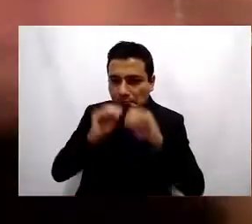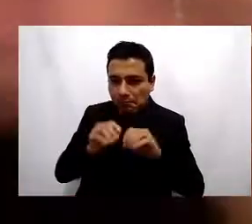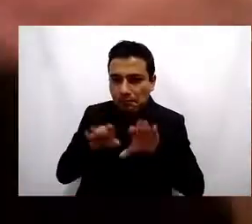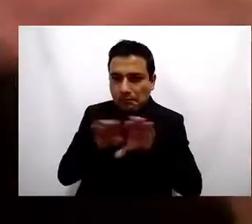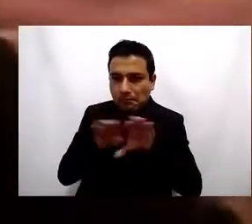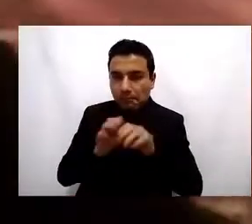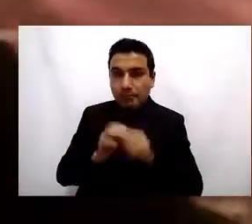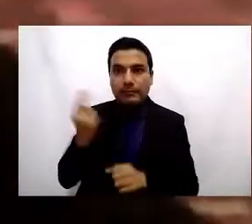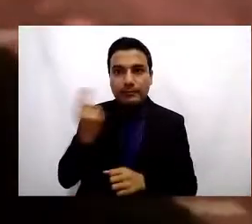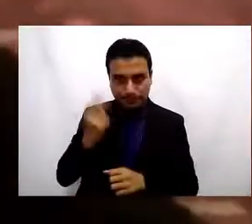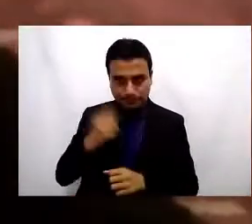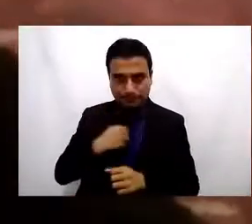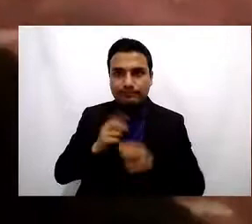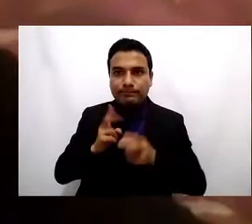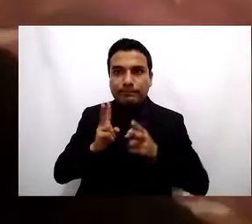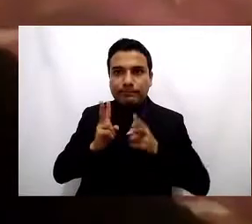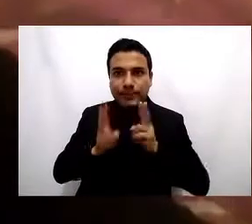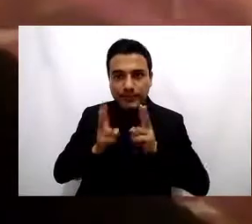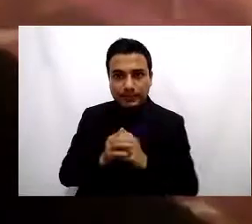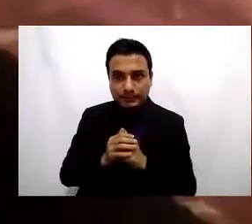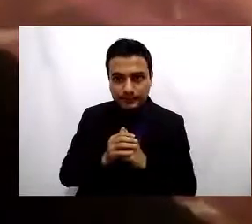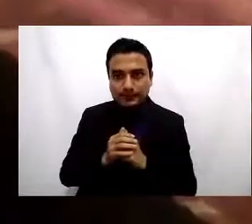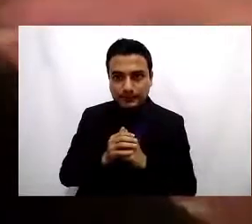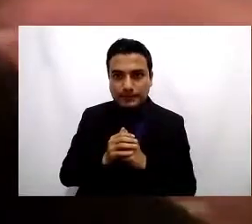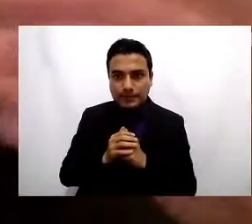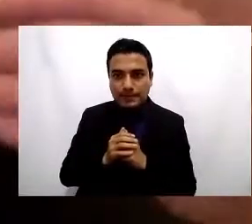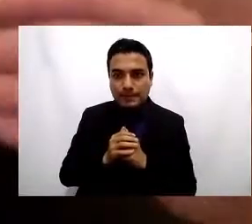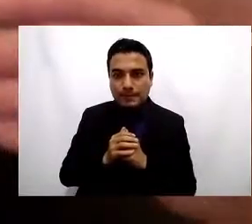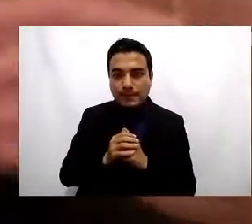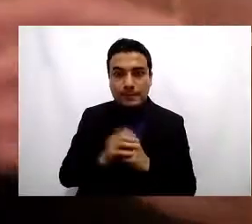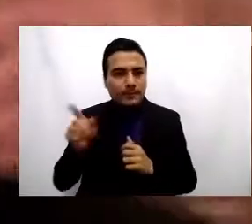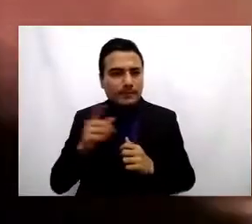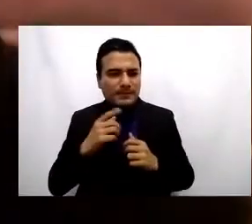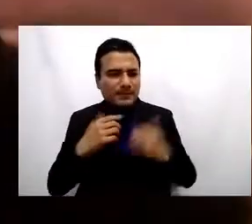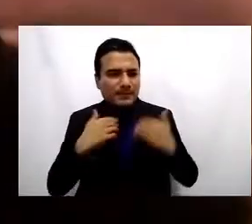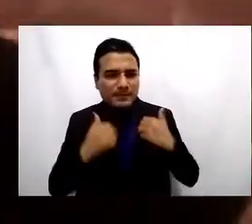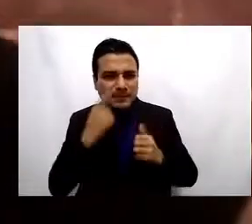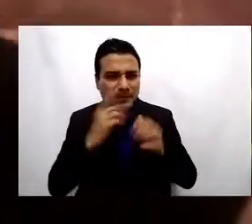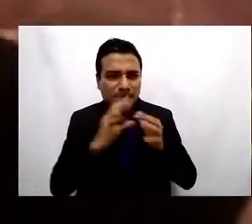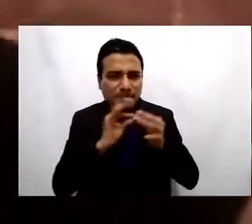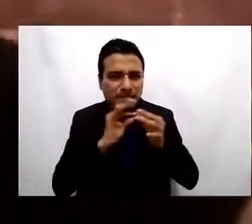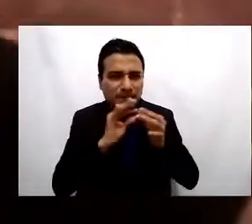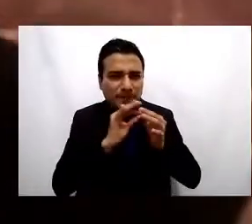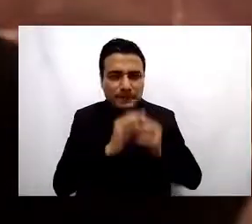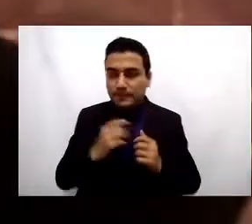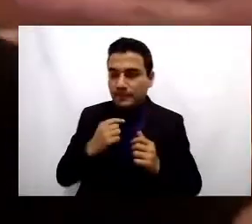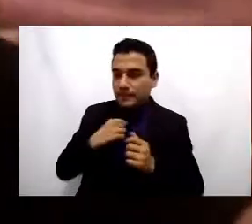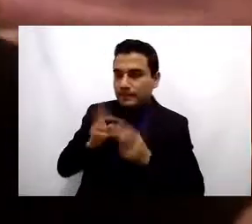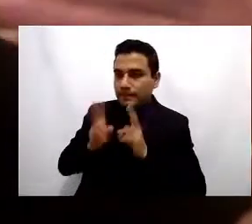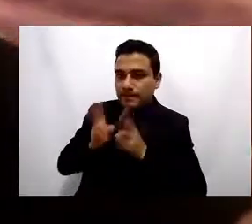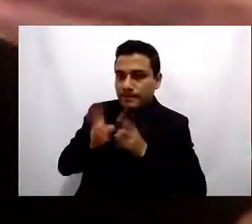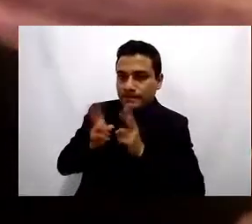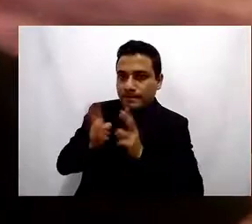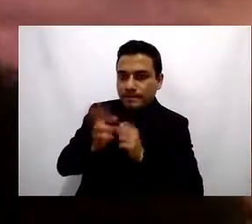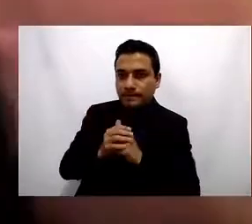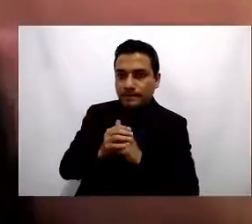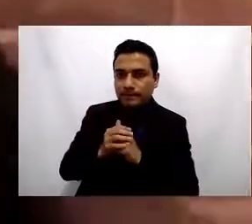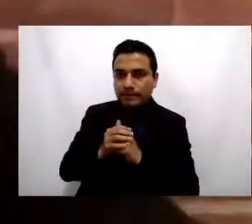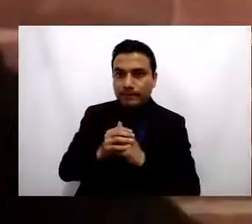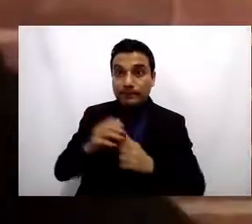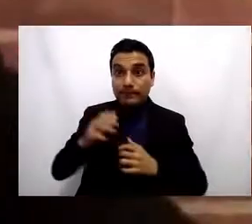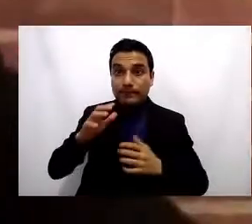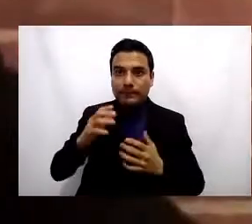Necesita hablarla para explicar, para entenderla. Y a veces habla más de lo que el teatro necesitó